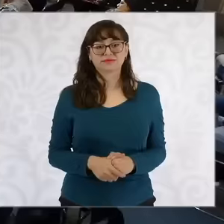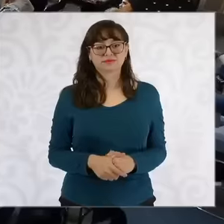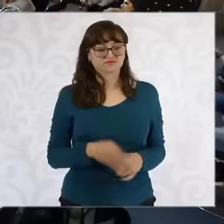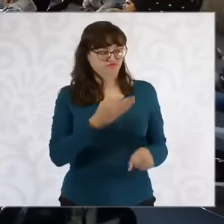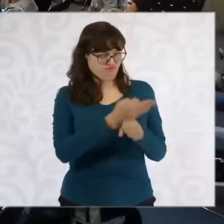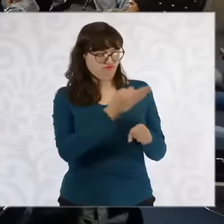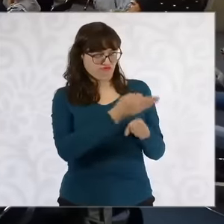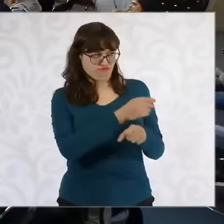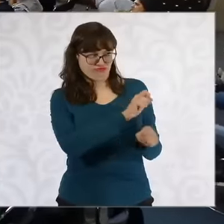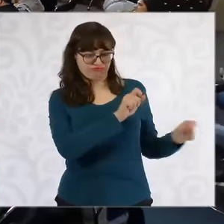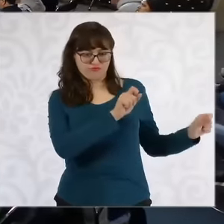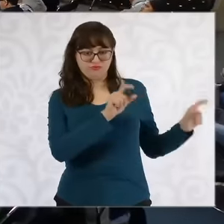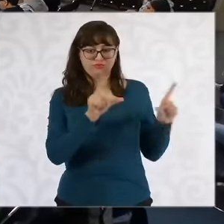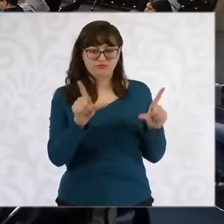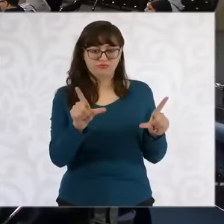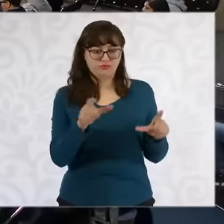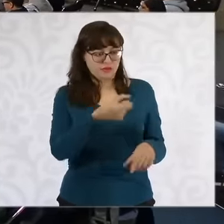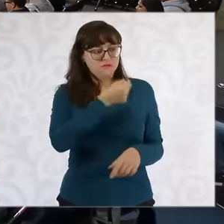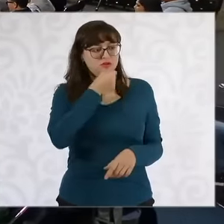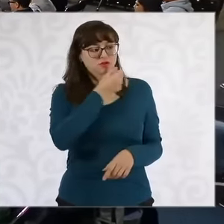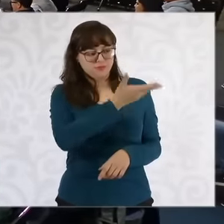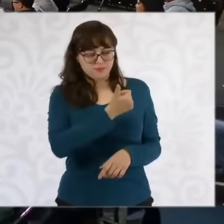vez, préstame el micrófono.